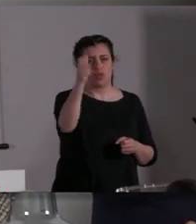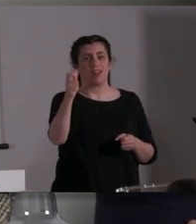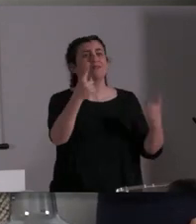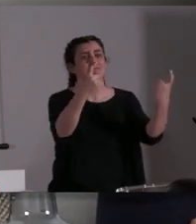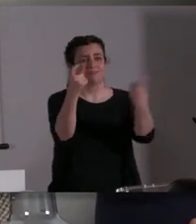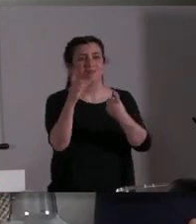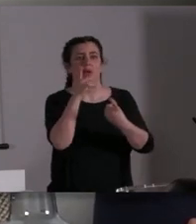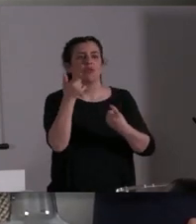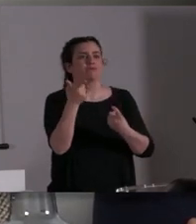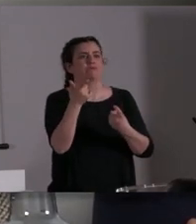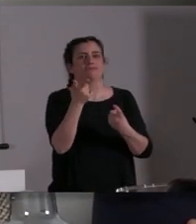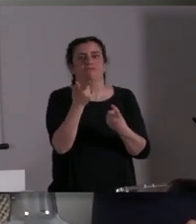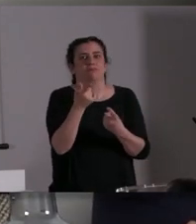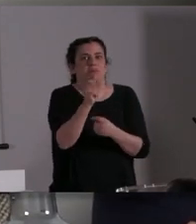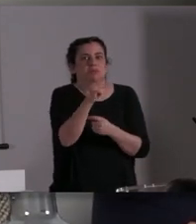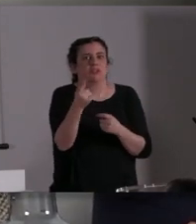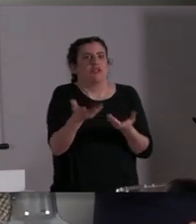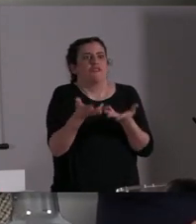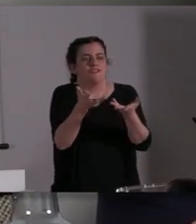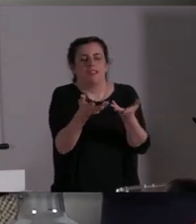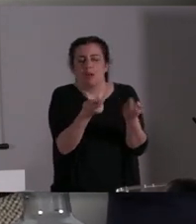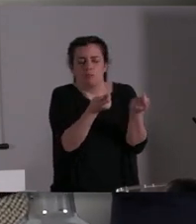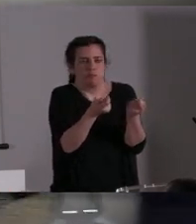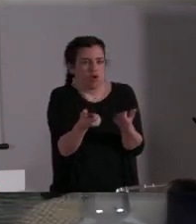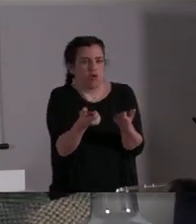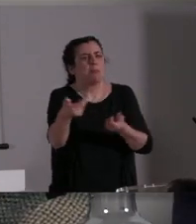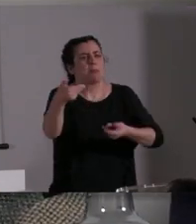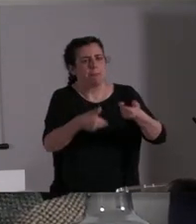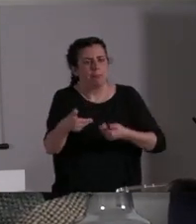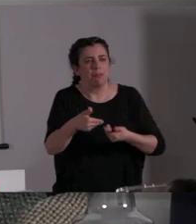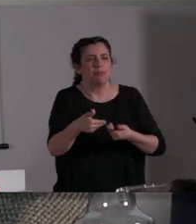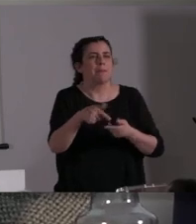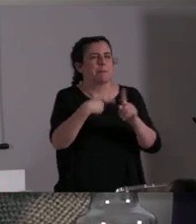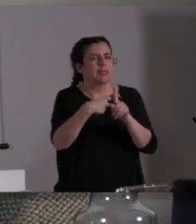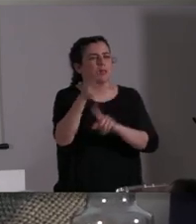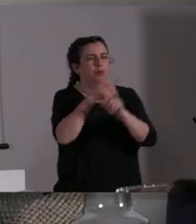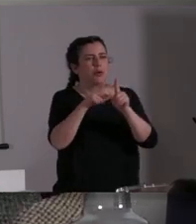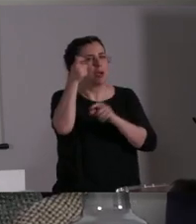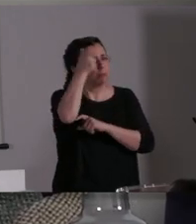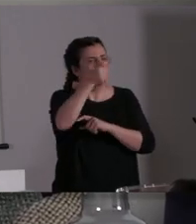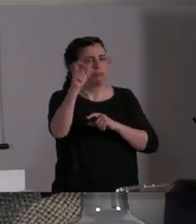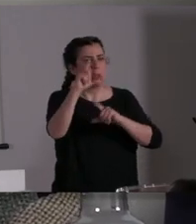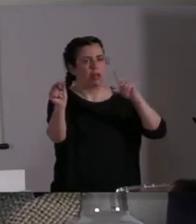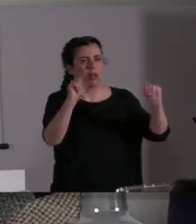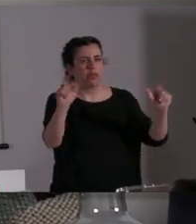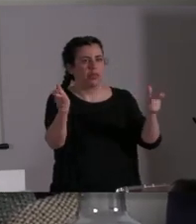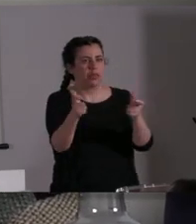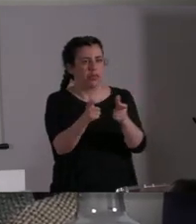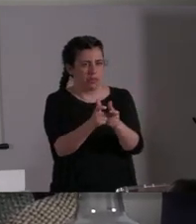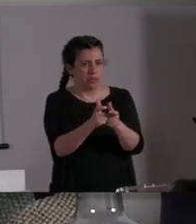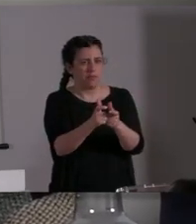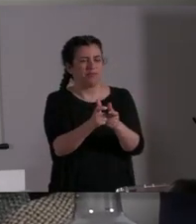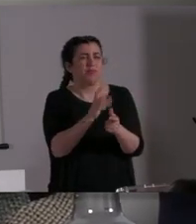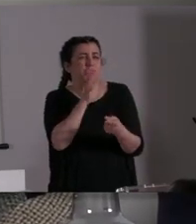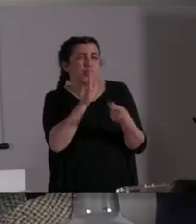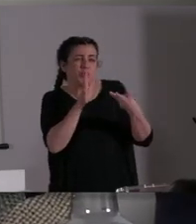escasa, porque tienen problemas de oferta de vivienda, tienen demanda, tienen problemas de despoblación, reactivación rural, vertebración del territorio. Hay muchas